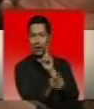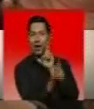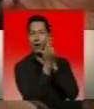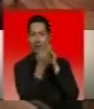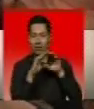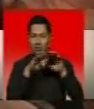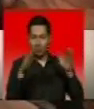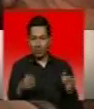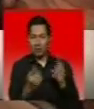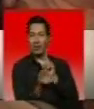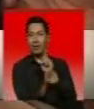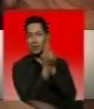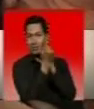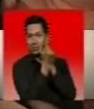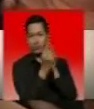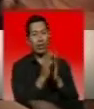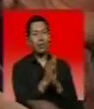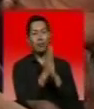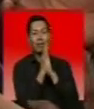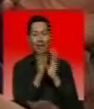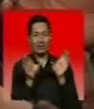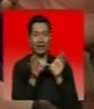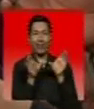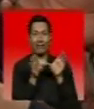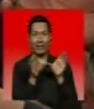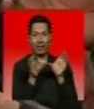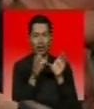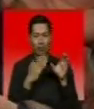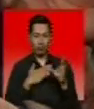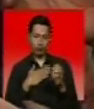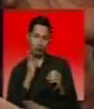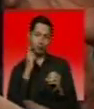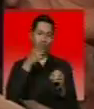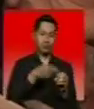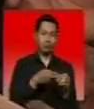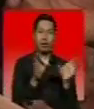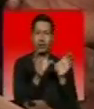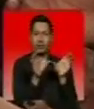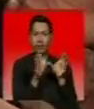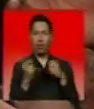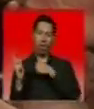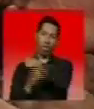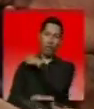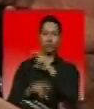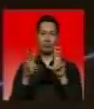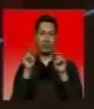mesa y pedir un certificado de presentación para no ser sancionado.